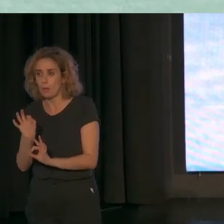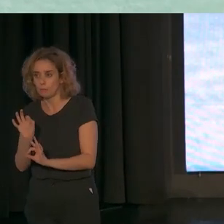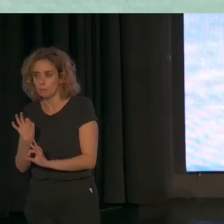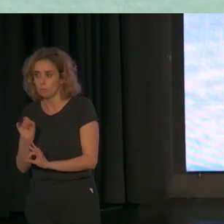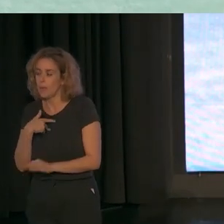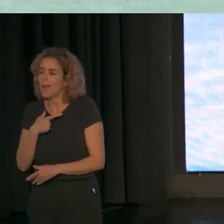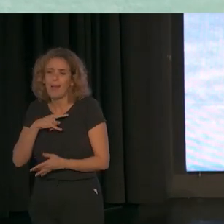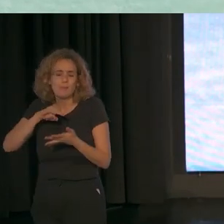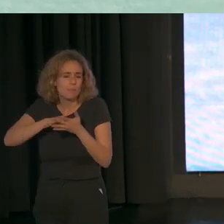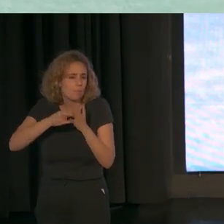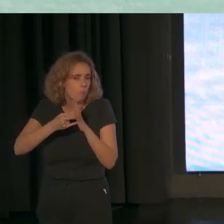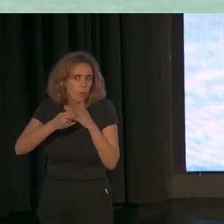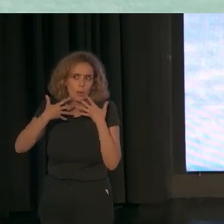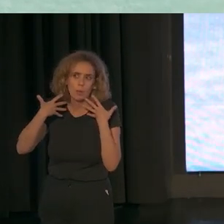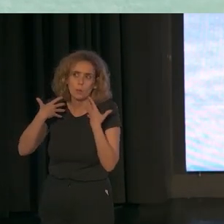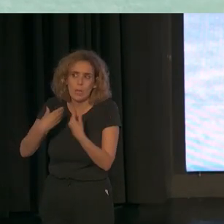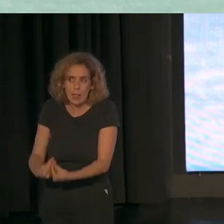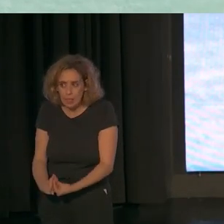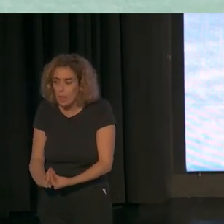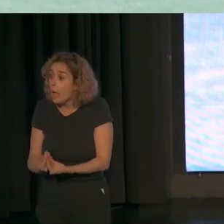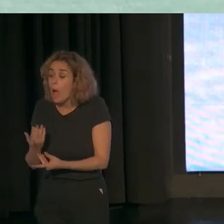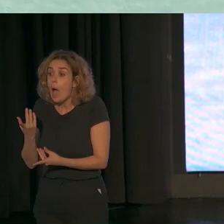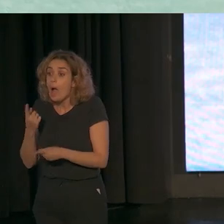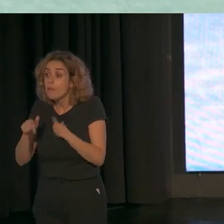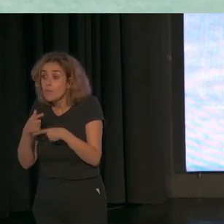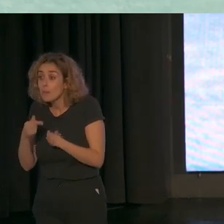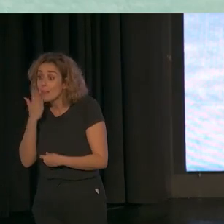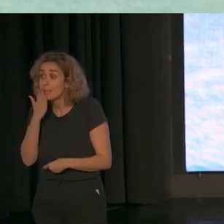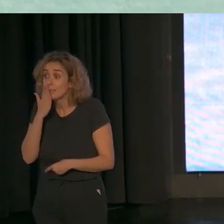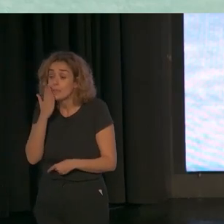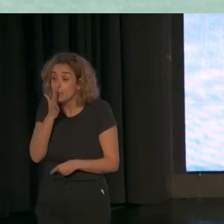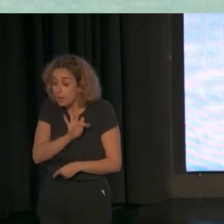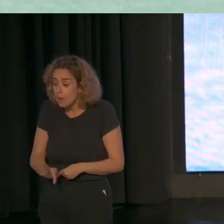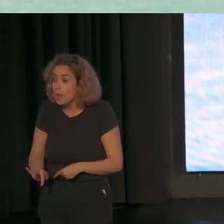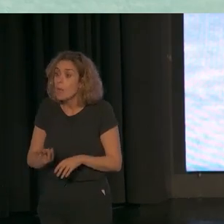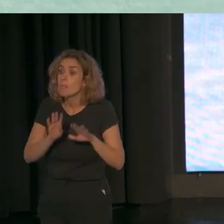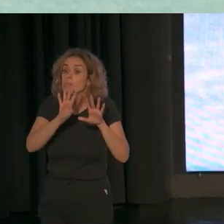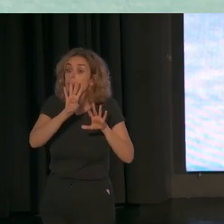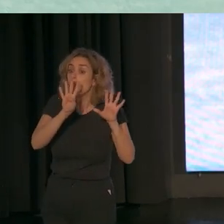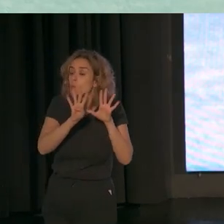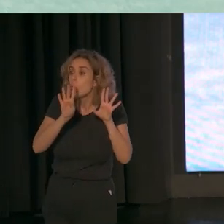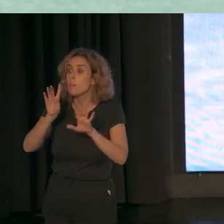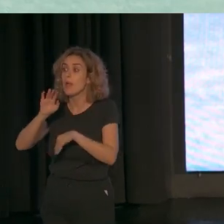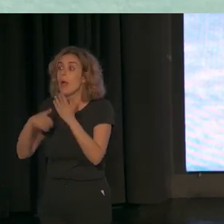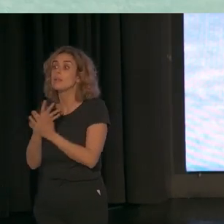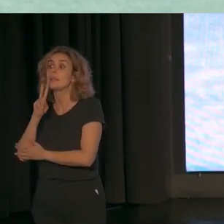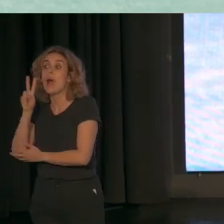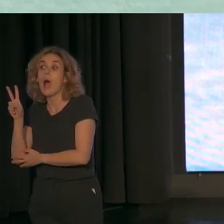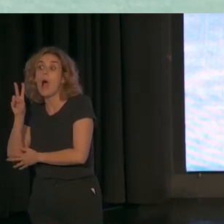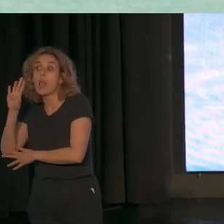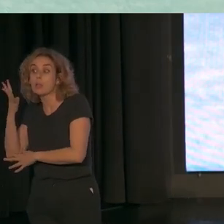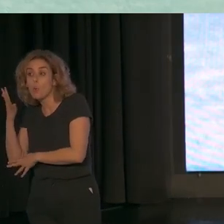hay miles de proyectos hay familias que no quieren llevar a la escuela infantil de nueve a cuatro como les exige o a